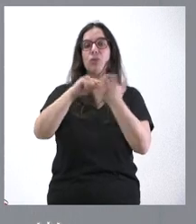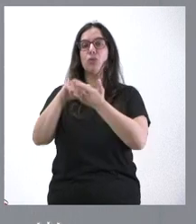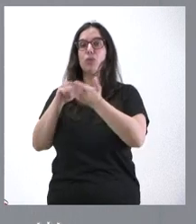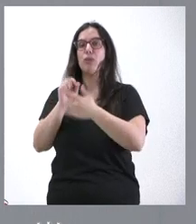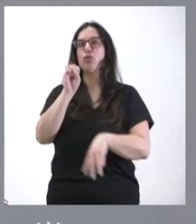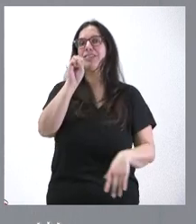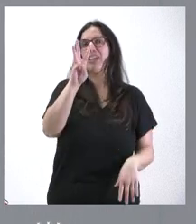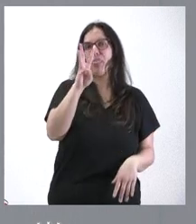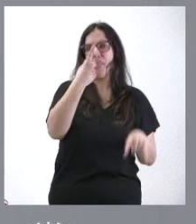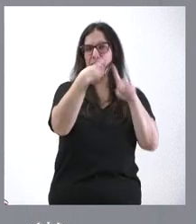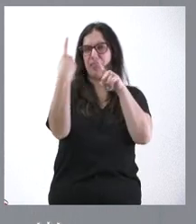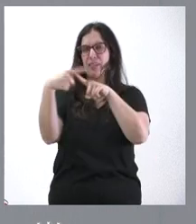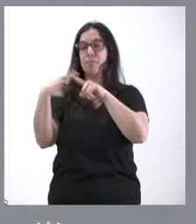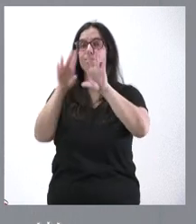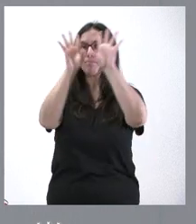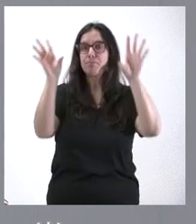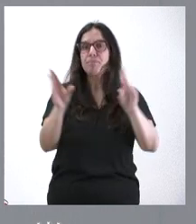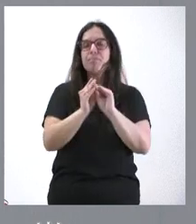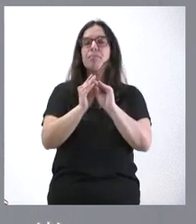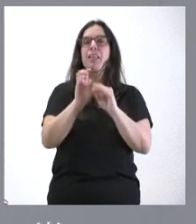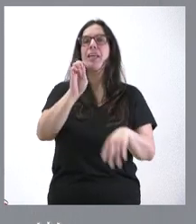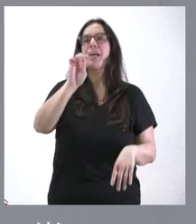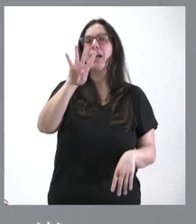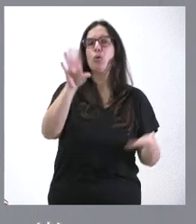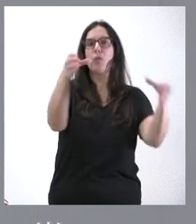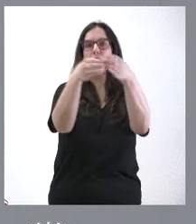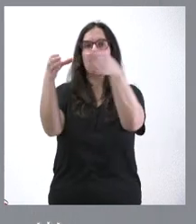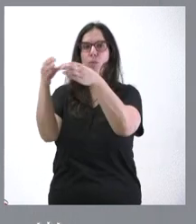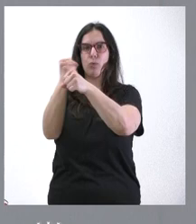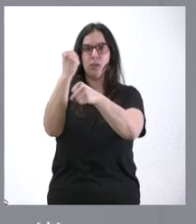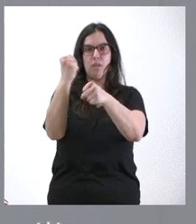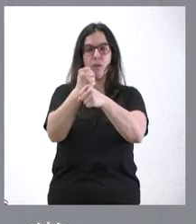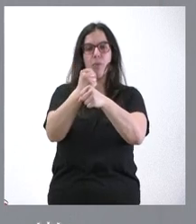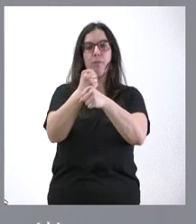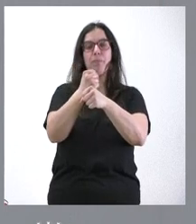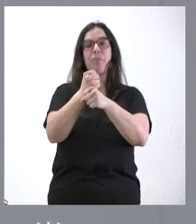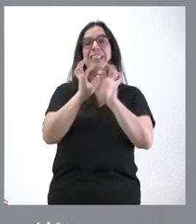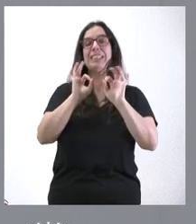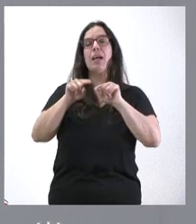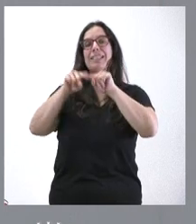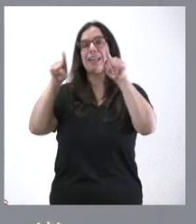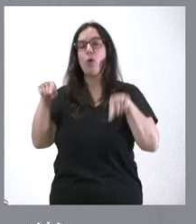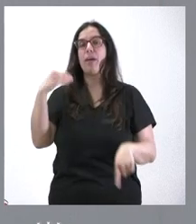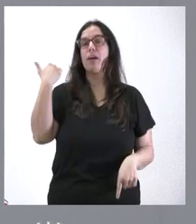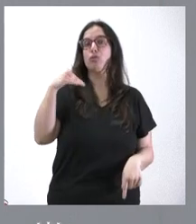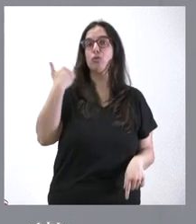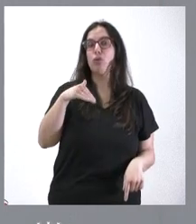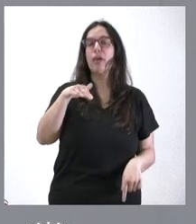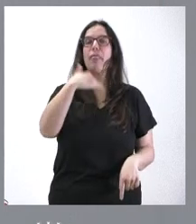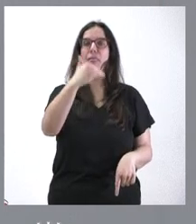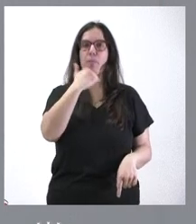diferenciados para un total de 14 cuadrillas para Segovia Soria y